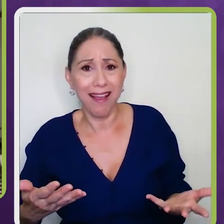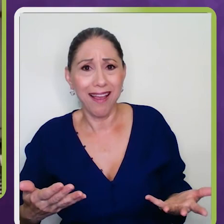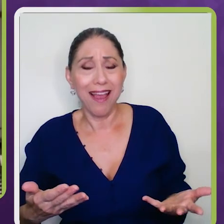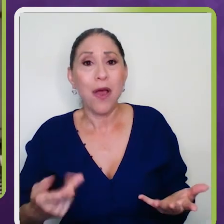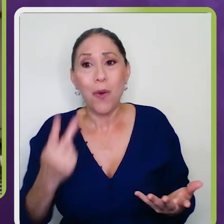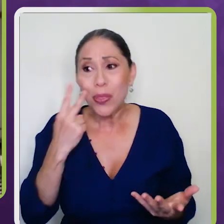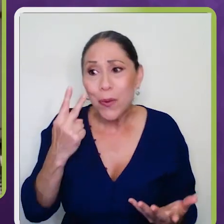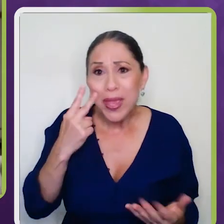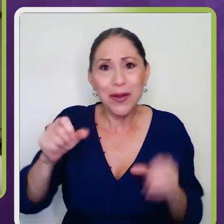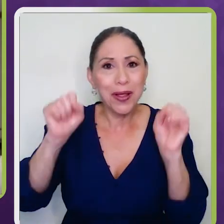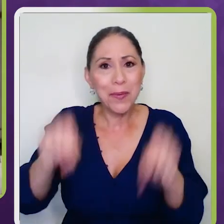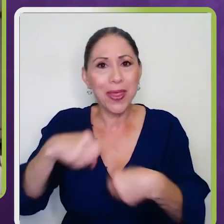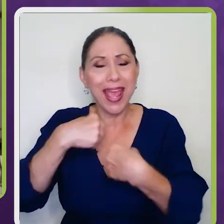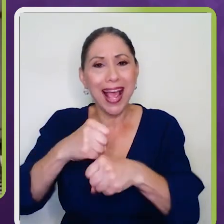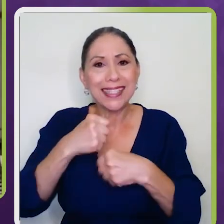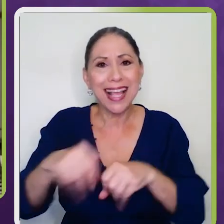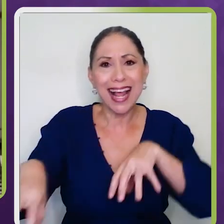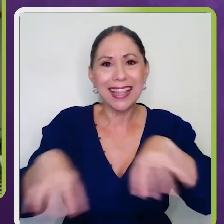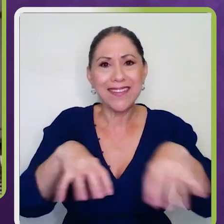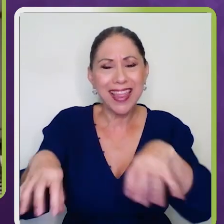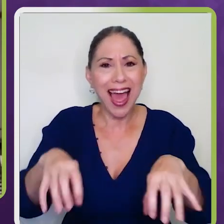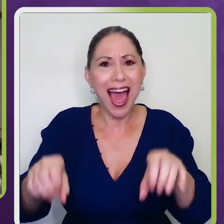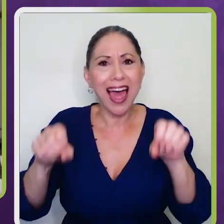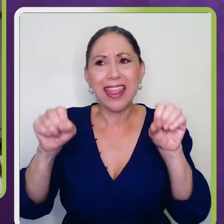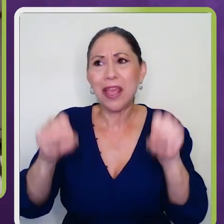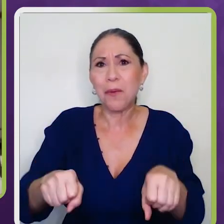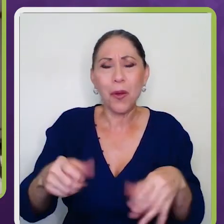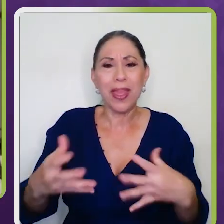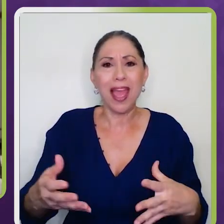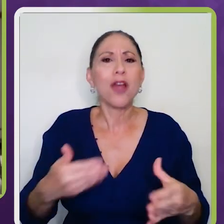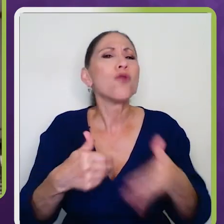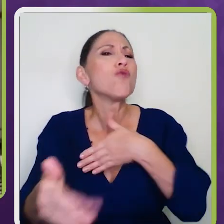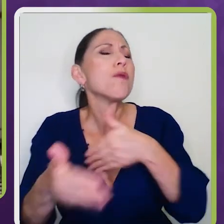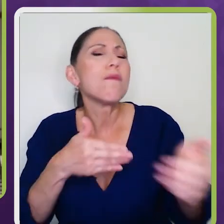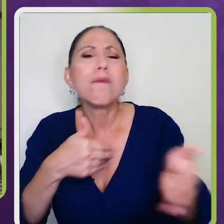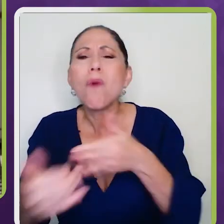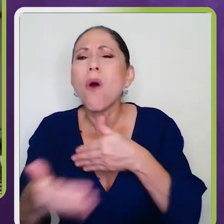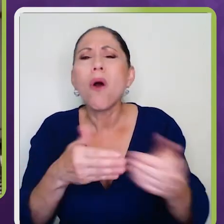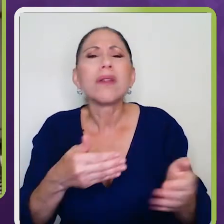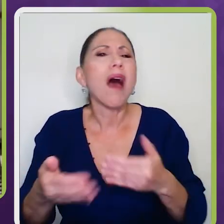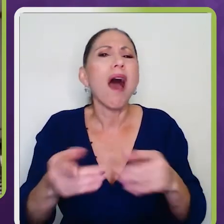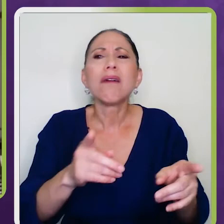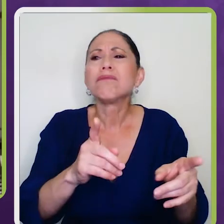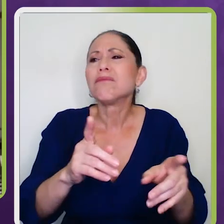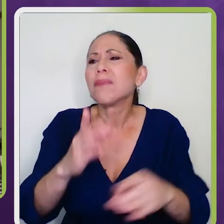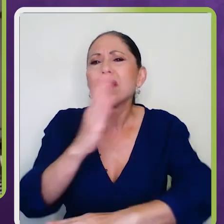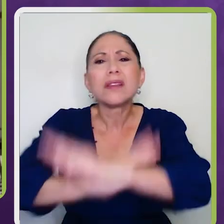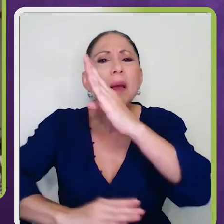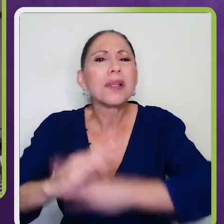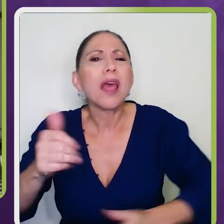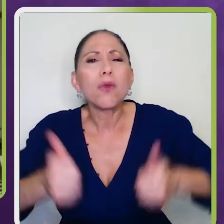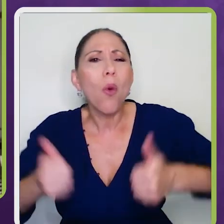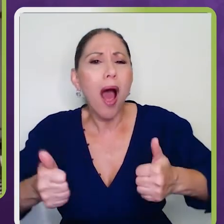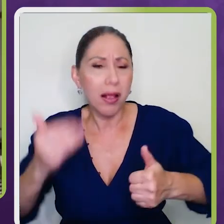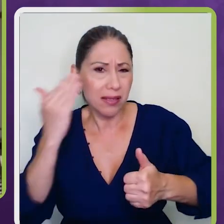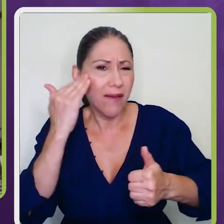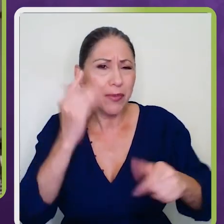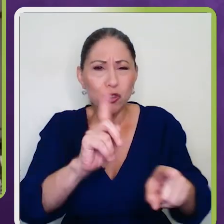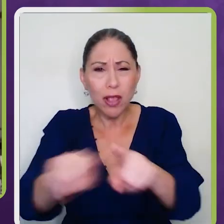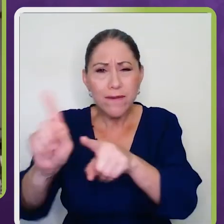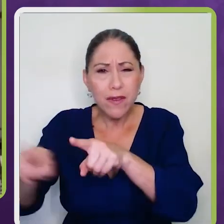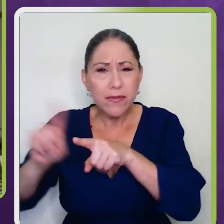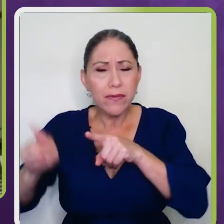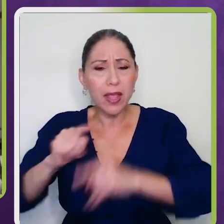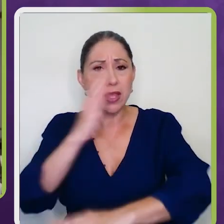hacer determinada actividad o que se podían imaginar, ¿verdad? Sin importar discapacidades, porque sabemos que hay de